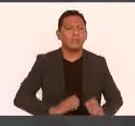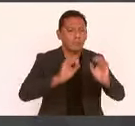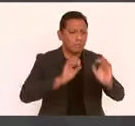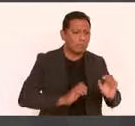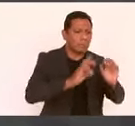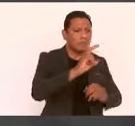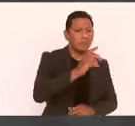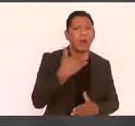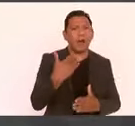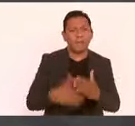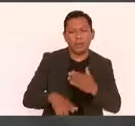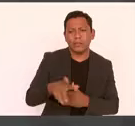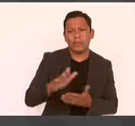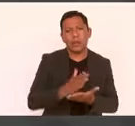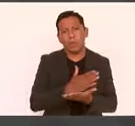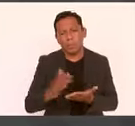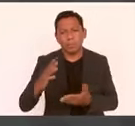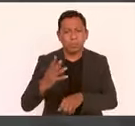en proceso.